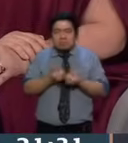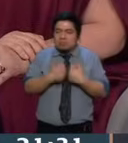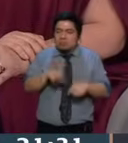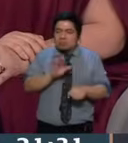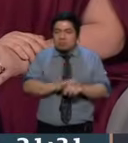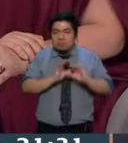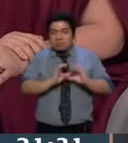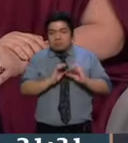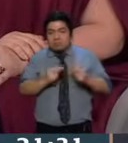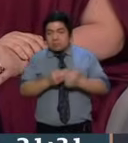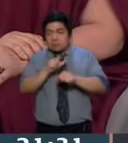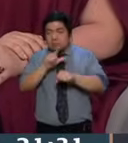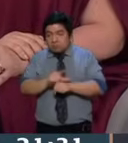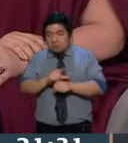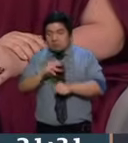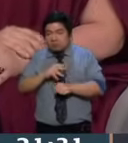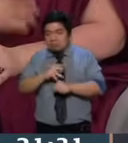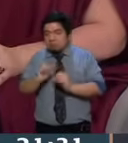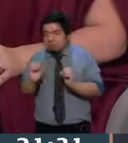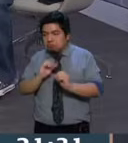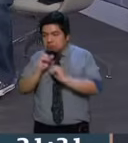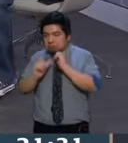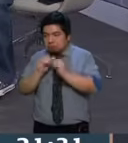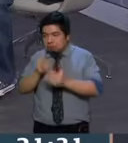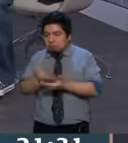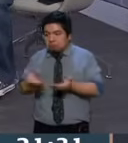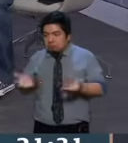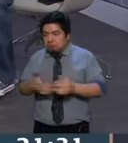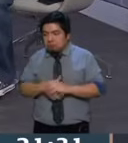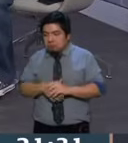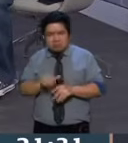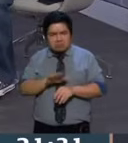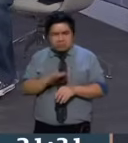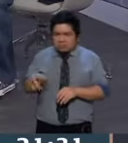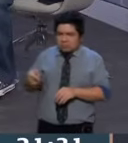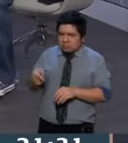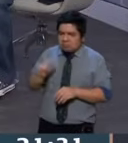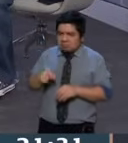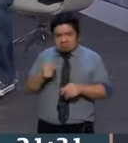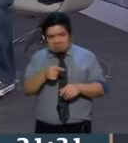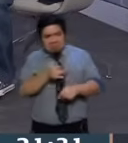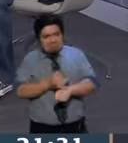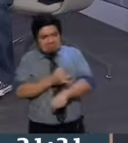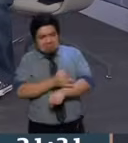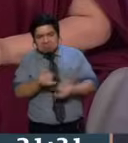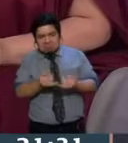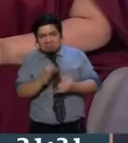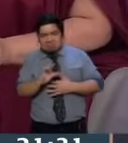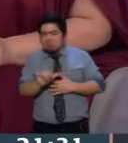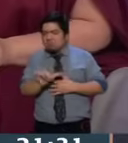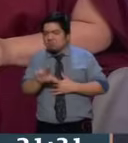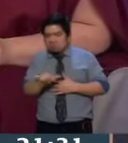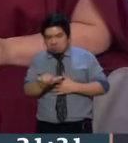cuidados cuando en lo nacional, teniendo mayoría, no fue prioridad. Claro, y pero en lo se local, está haciendo lo local. Tampoco. En Iztapalapa, Clara